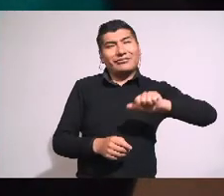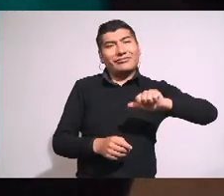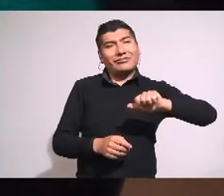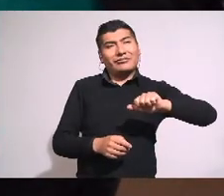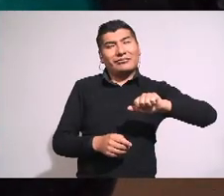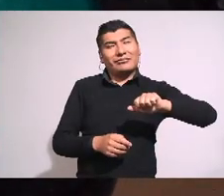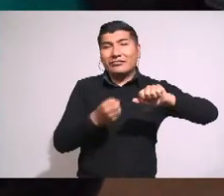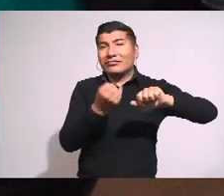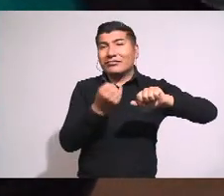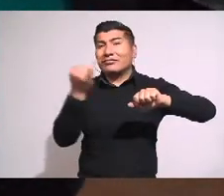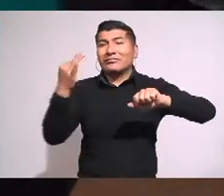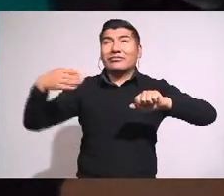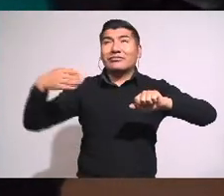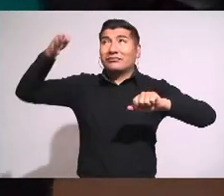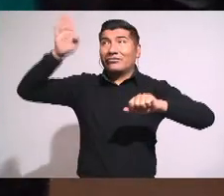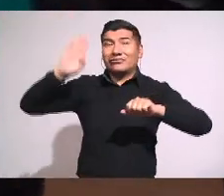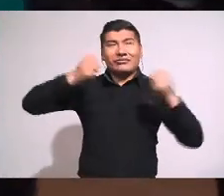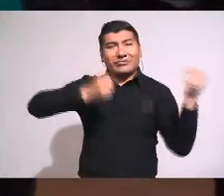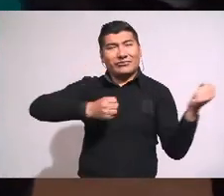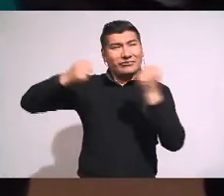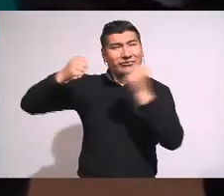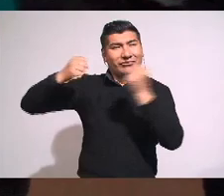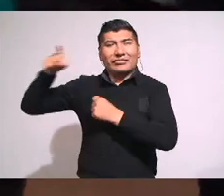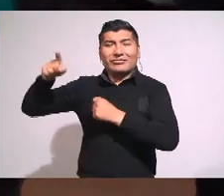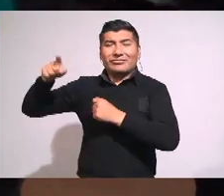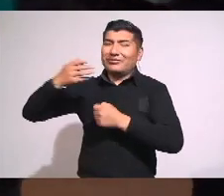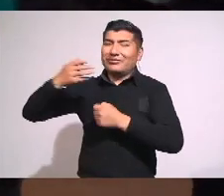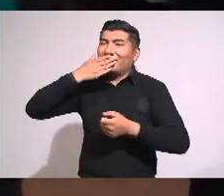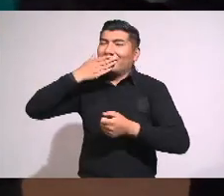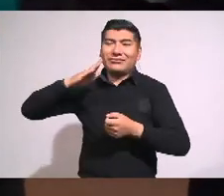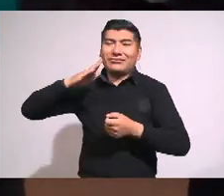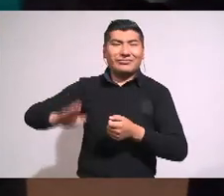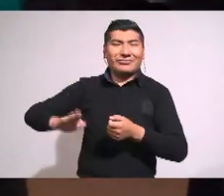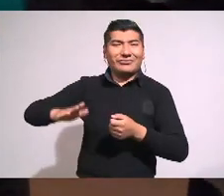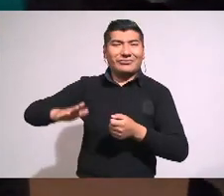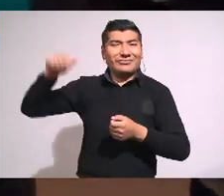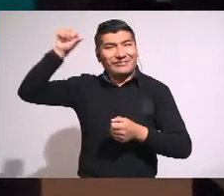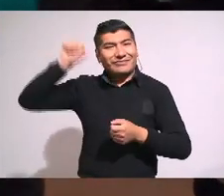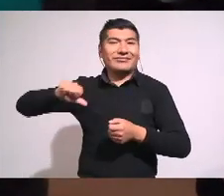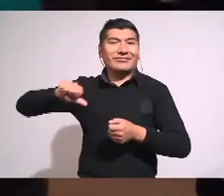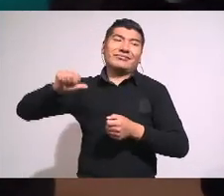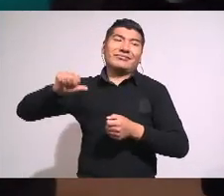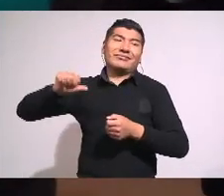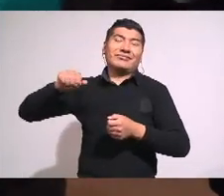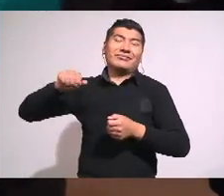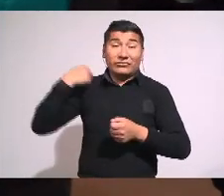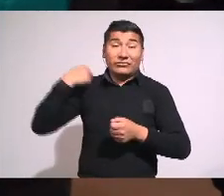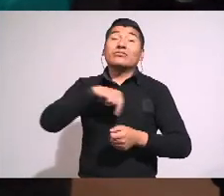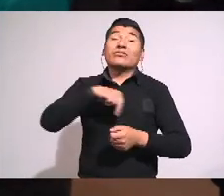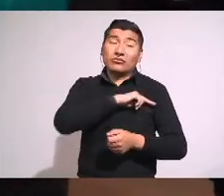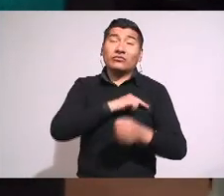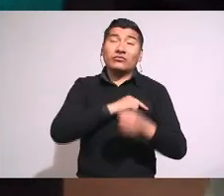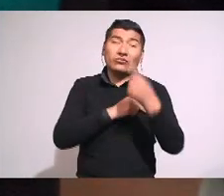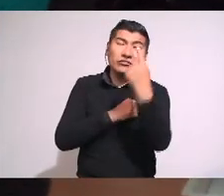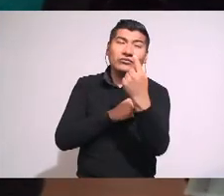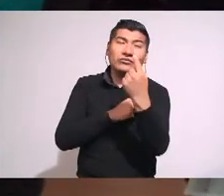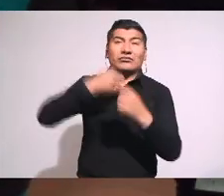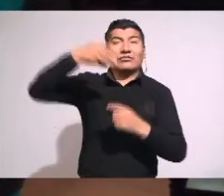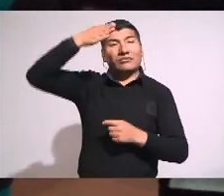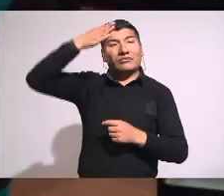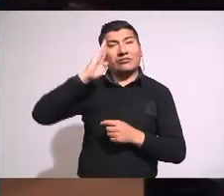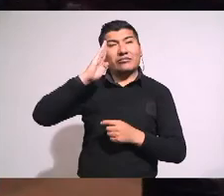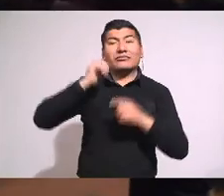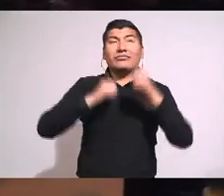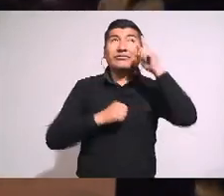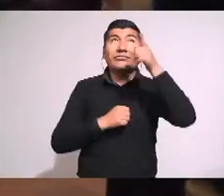Como algunos se pasan al Dios poder. Ahí sí la fregamos. Nosotros tenemos nuestro único Dios. Es